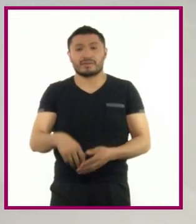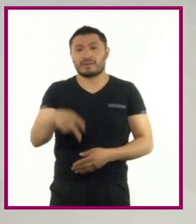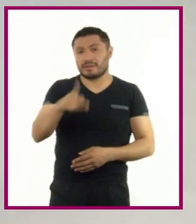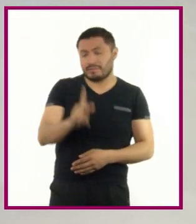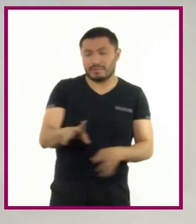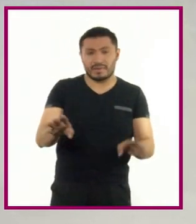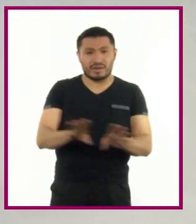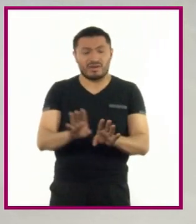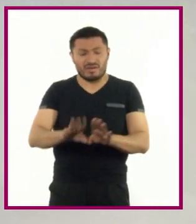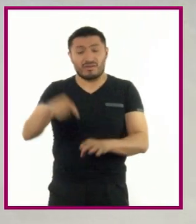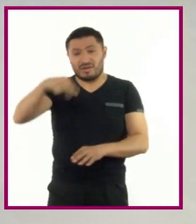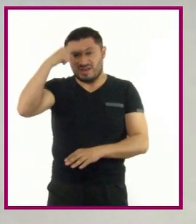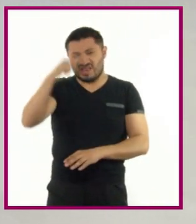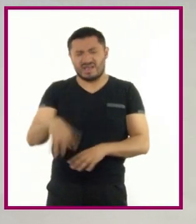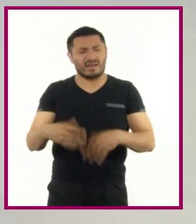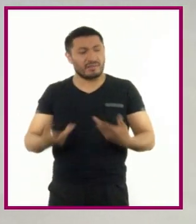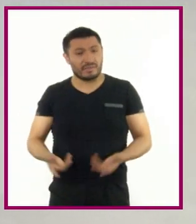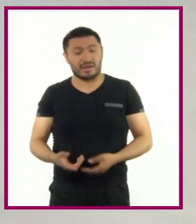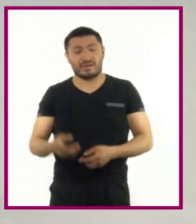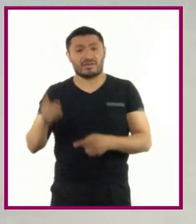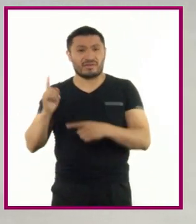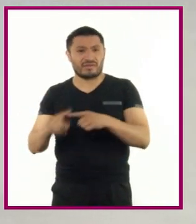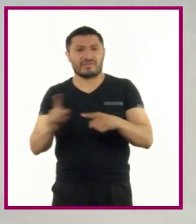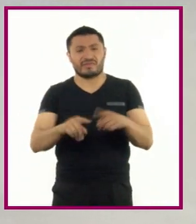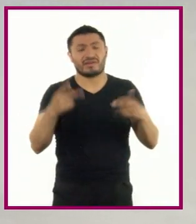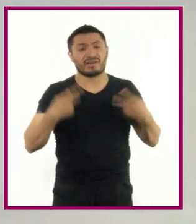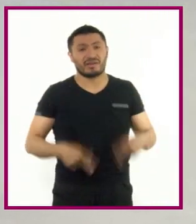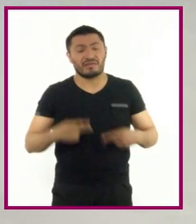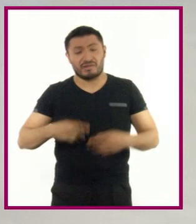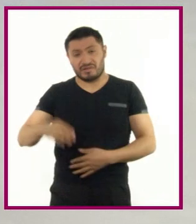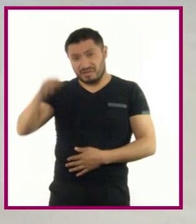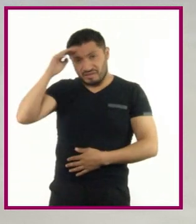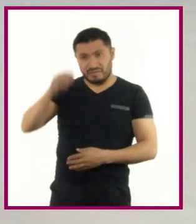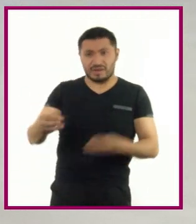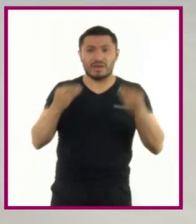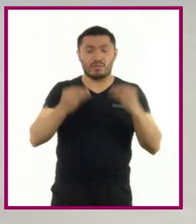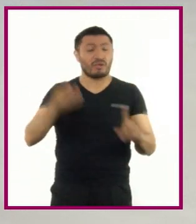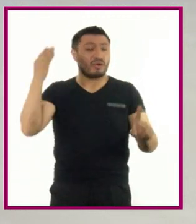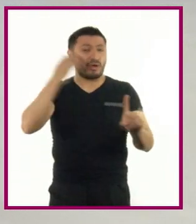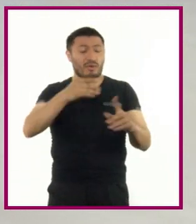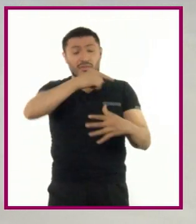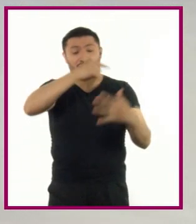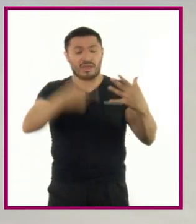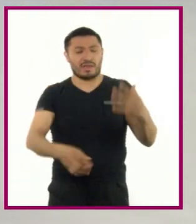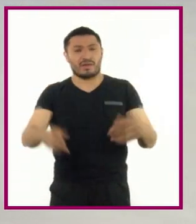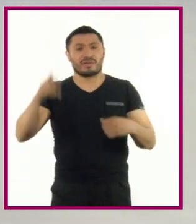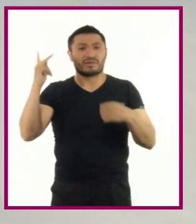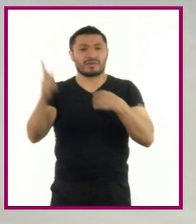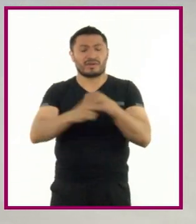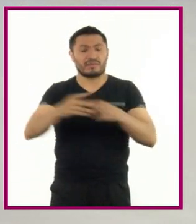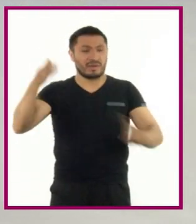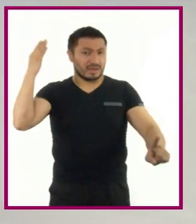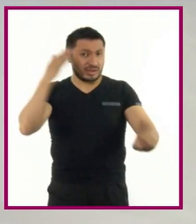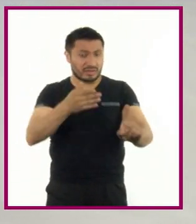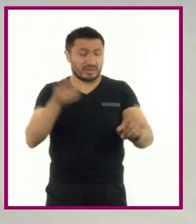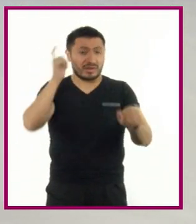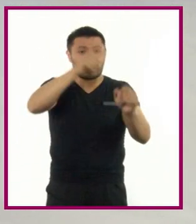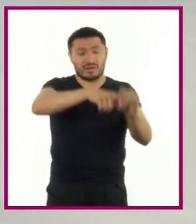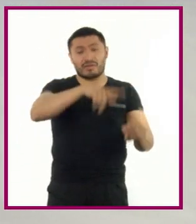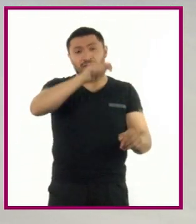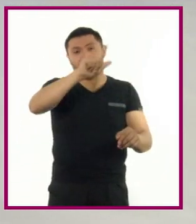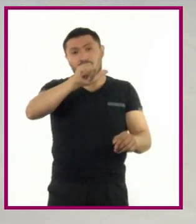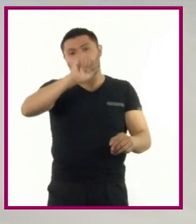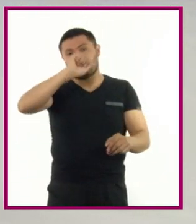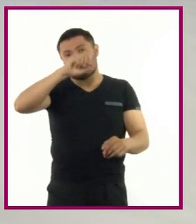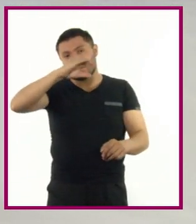sus implicaciones en México, diversos autores consideran que la mayoría de las metas a las que el país aspiraba al integrarse al Telecán